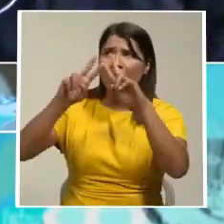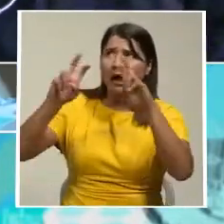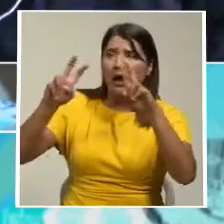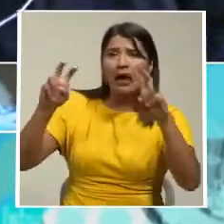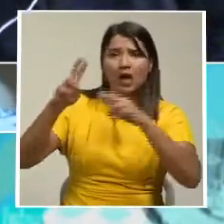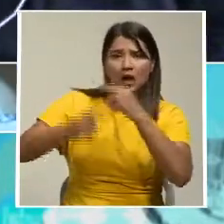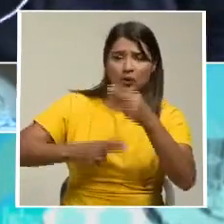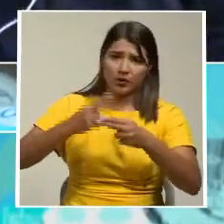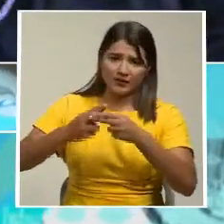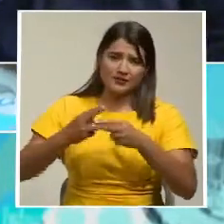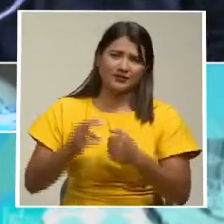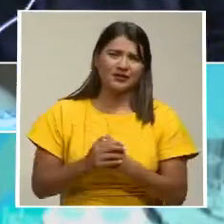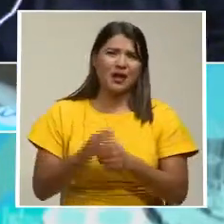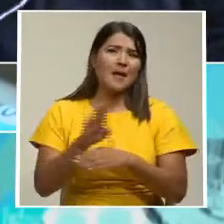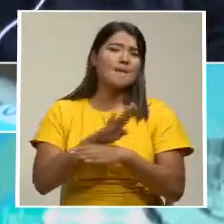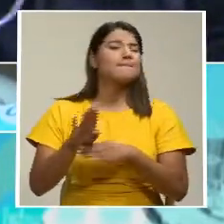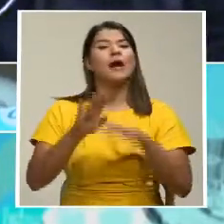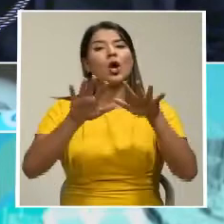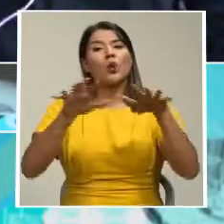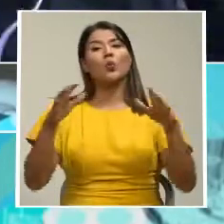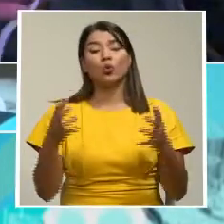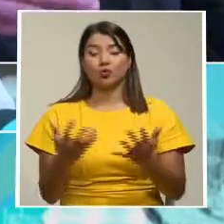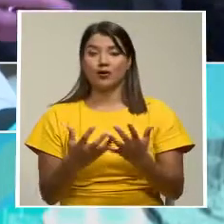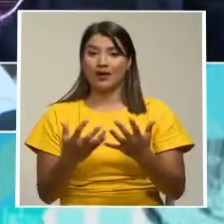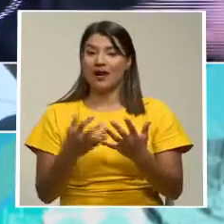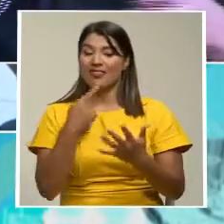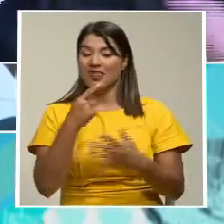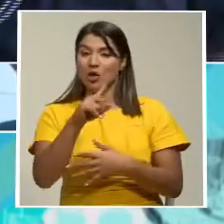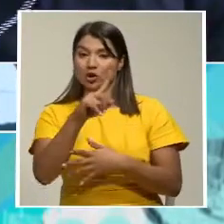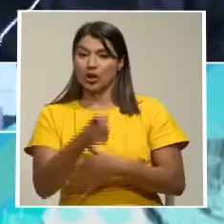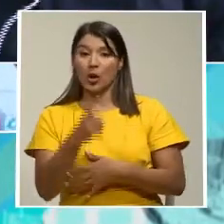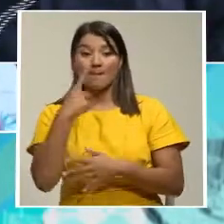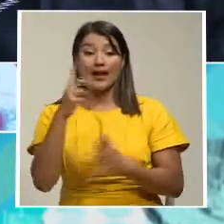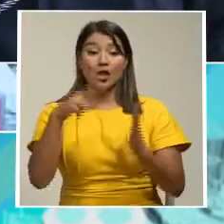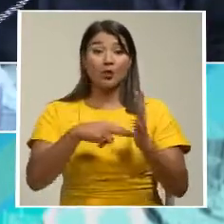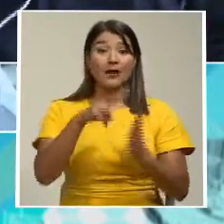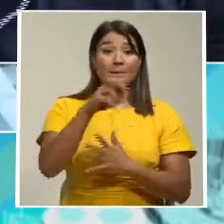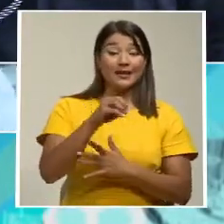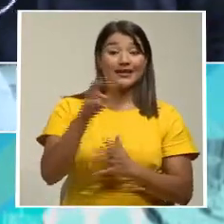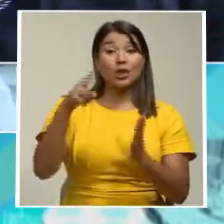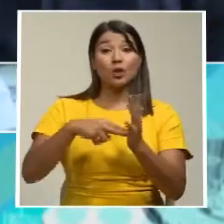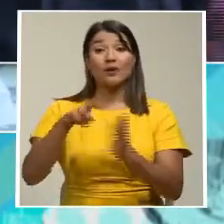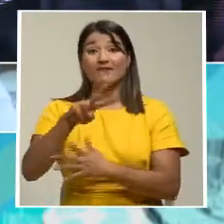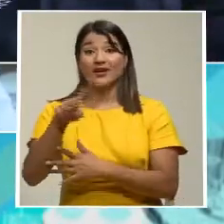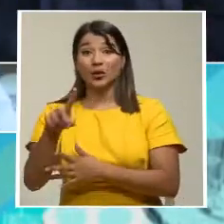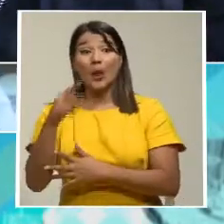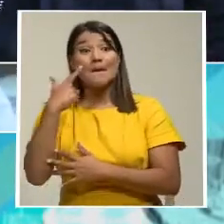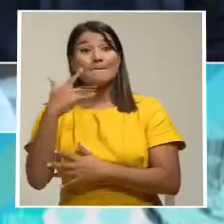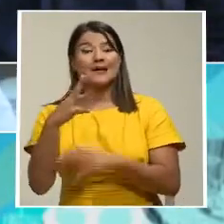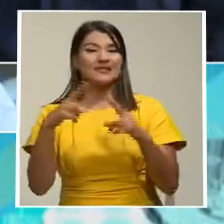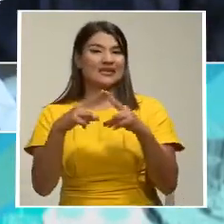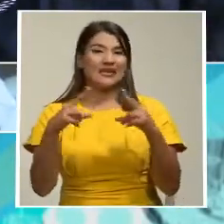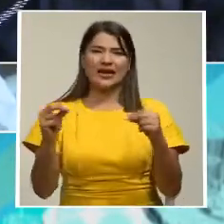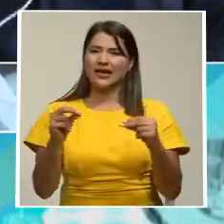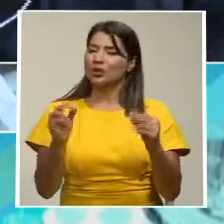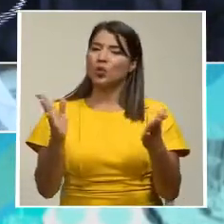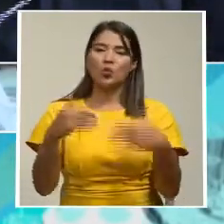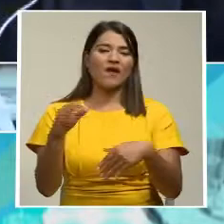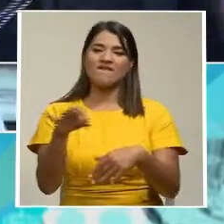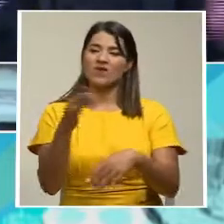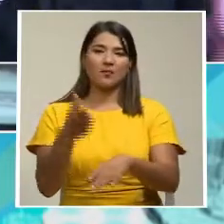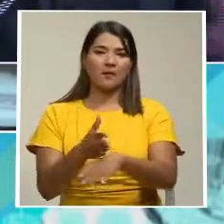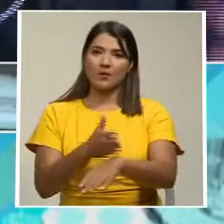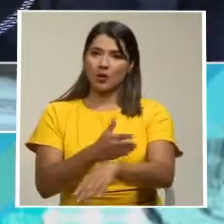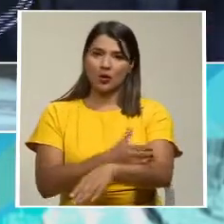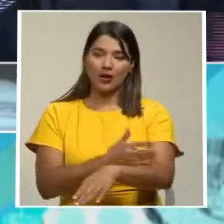ha dado un pronóstico severo, tanto del 2020 para el 2021 de la economía nicaragüense. No parece que haya una forma de recuperación.